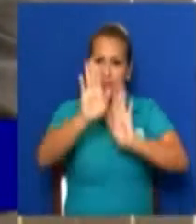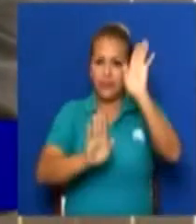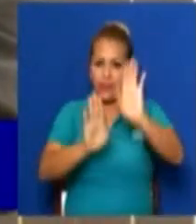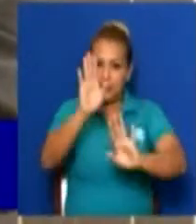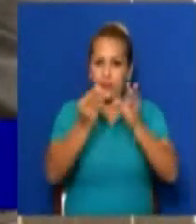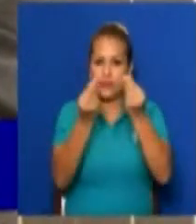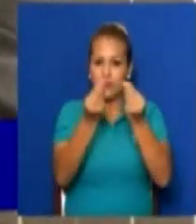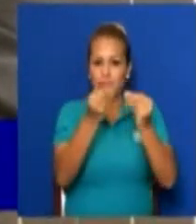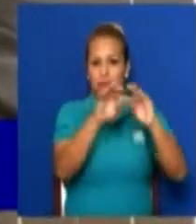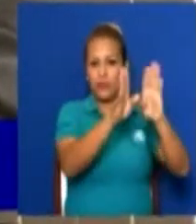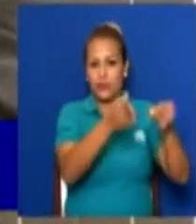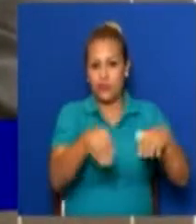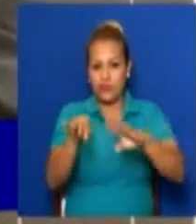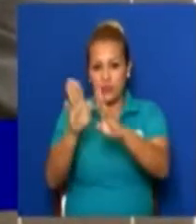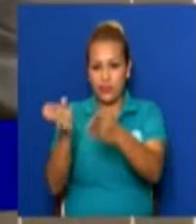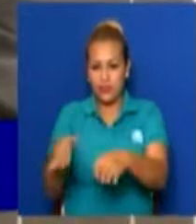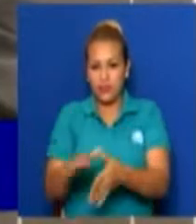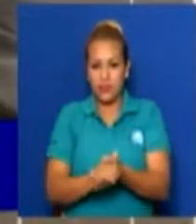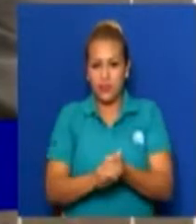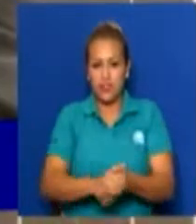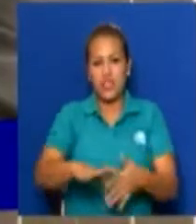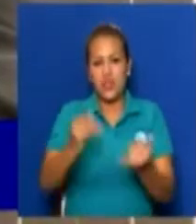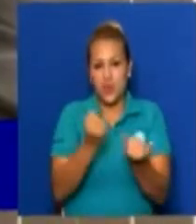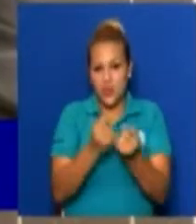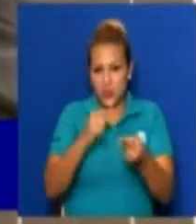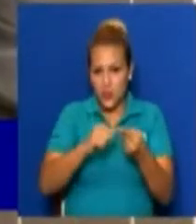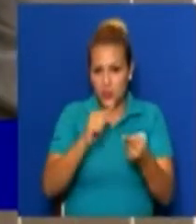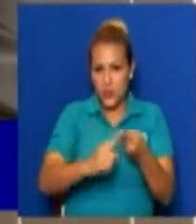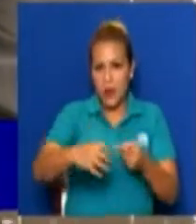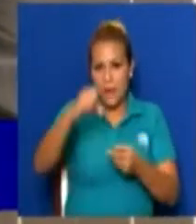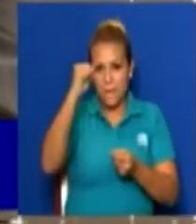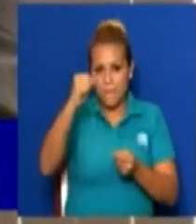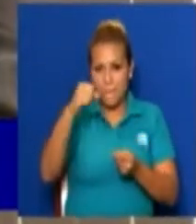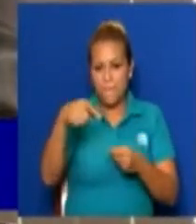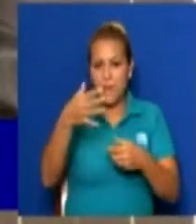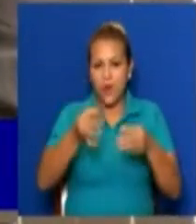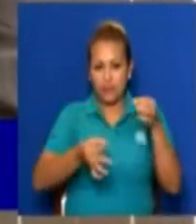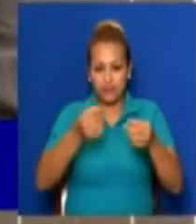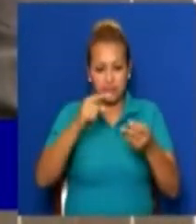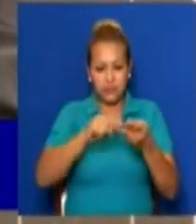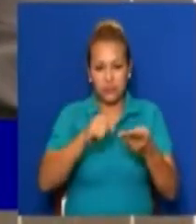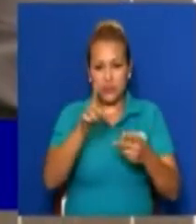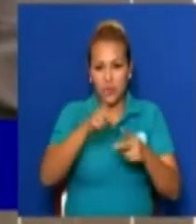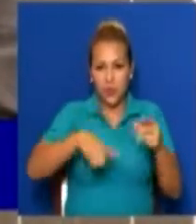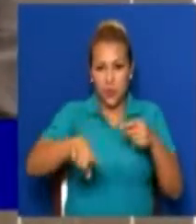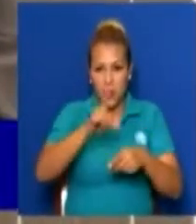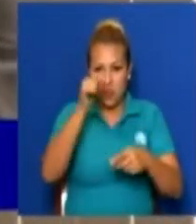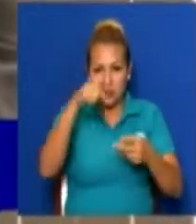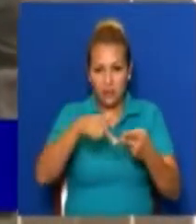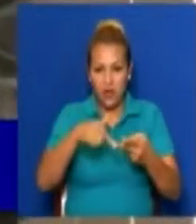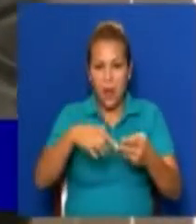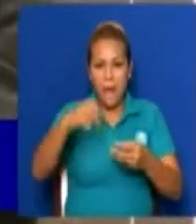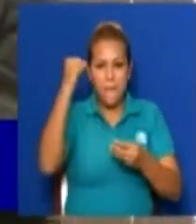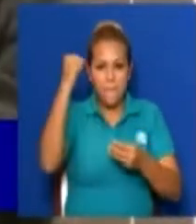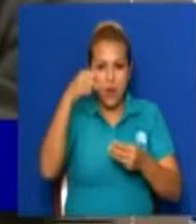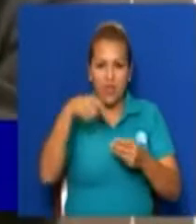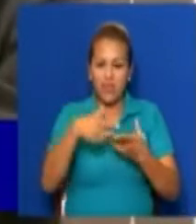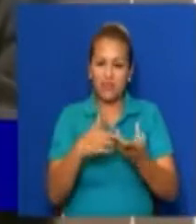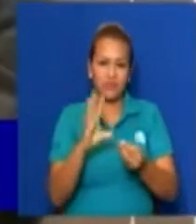poder legislativo, en el poder ejecutivo, en el poder local. Todos los poderes del Estado, hay